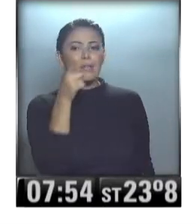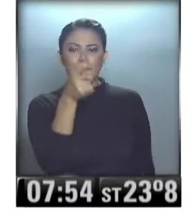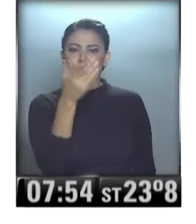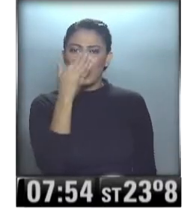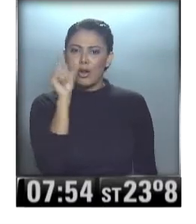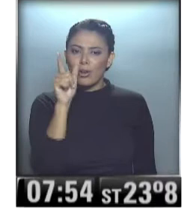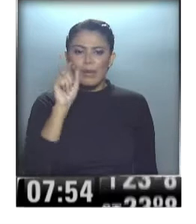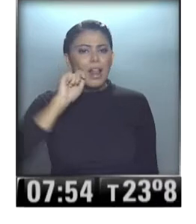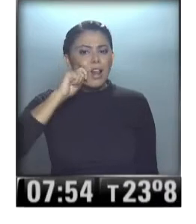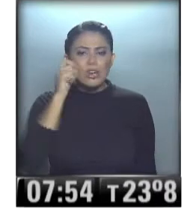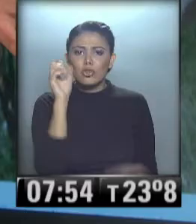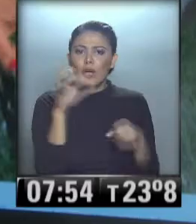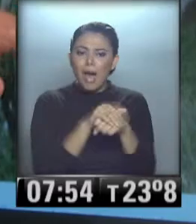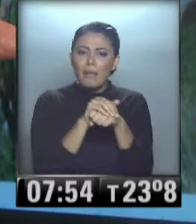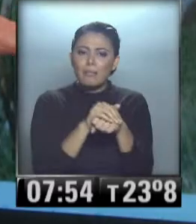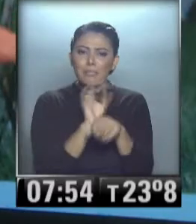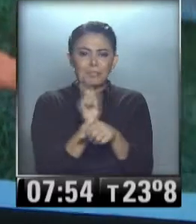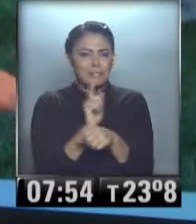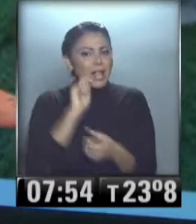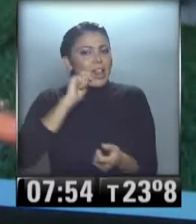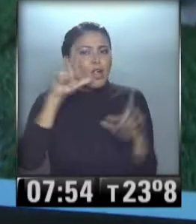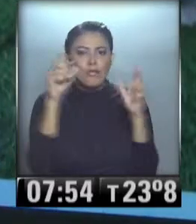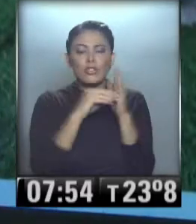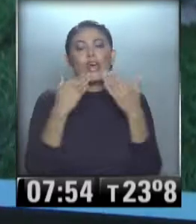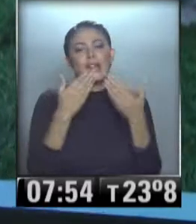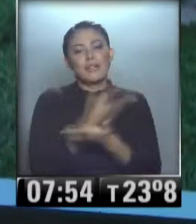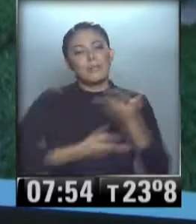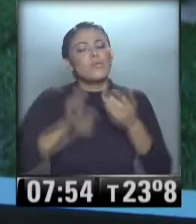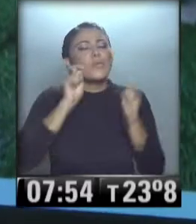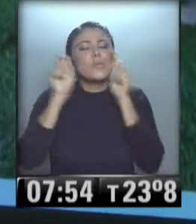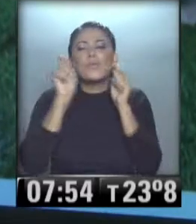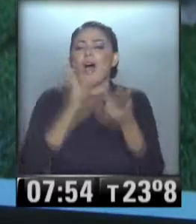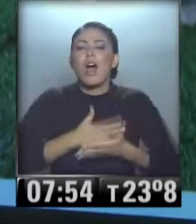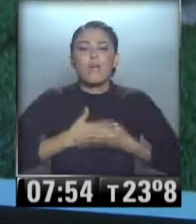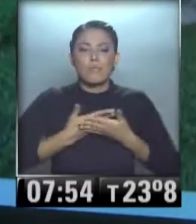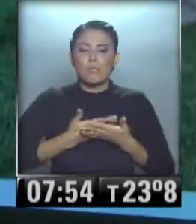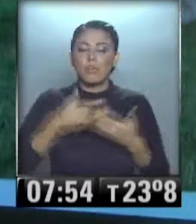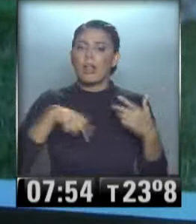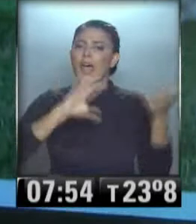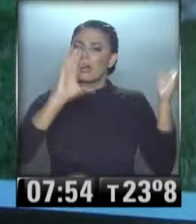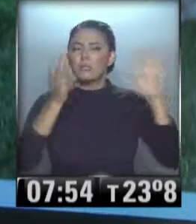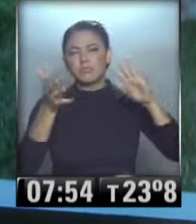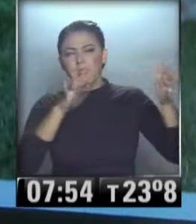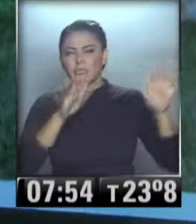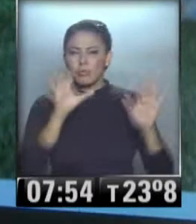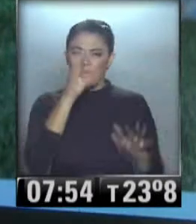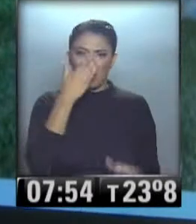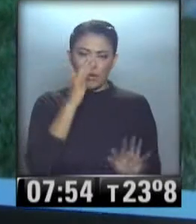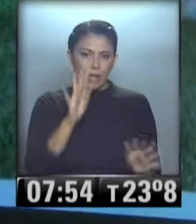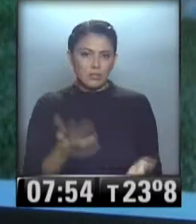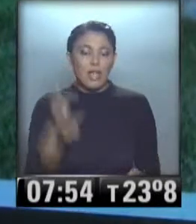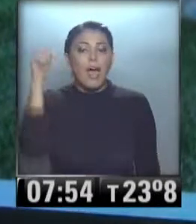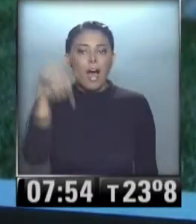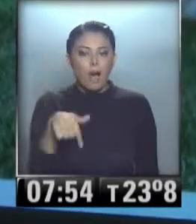¿eh? Genial la foto. Gracias por compartirla. Besazos, mi amor. Qué tiempo inestable en Córdoba. Y